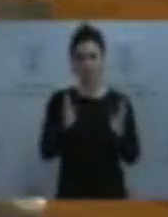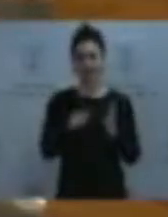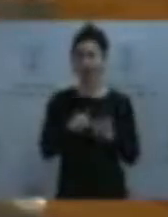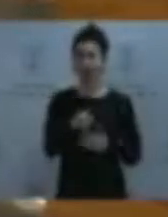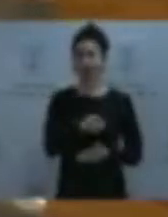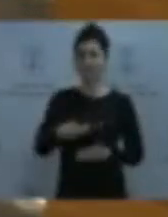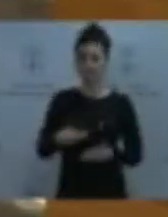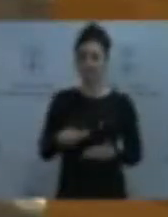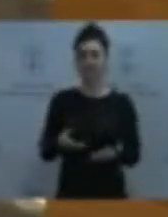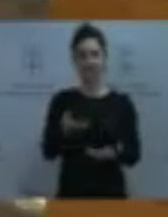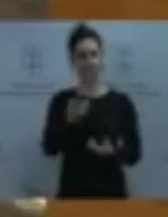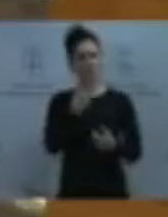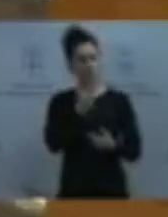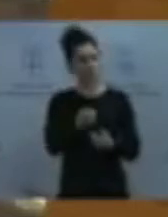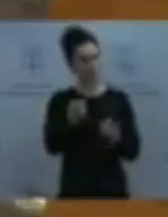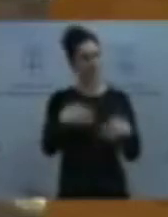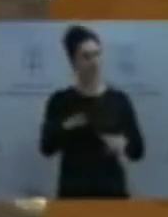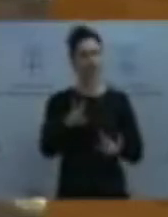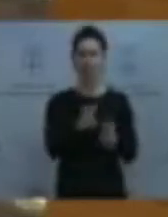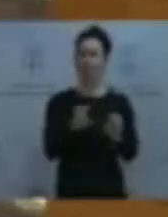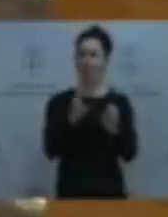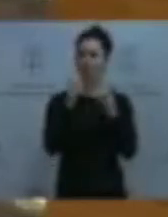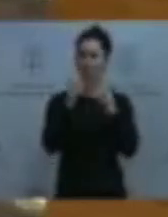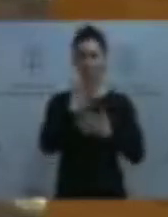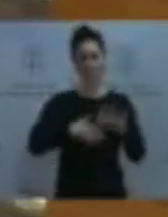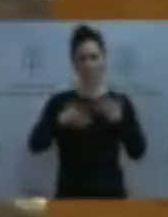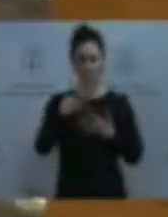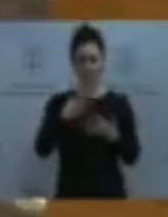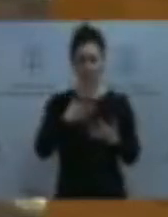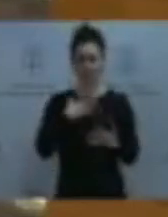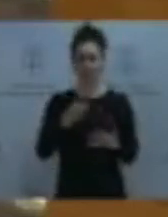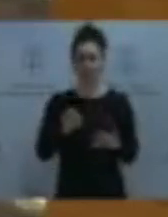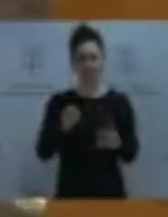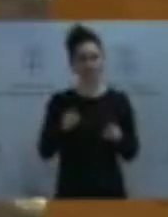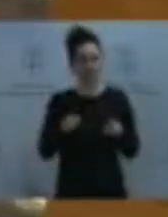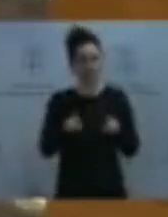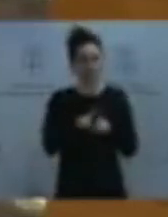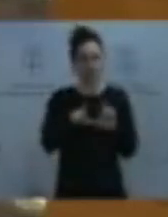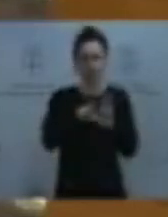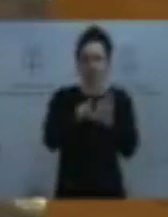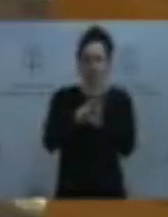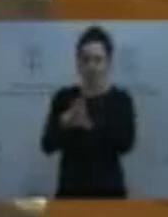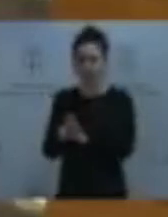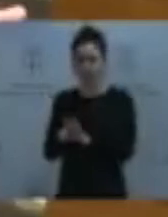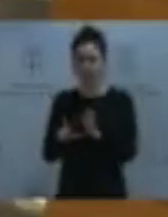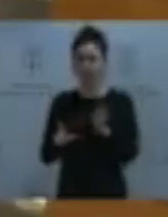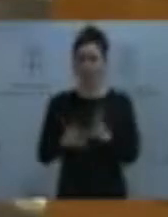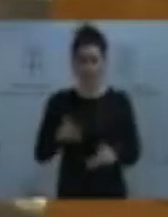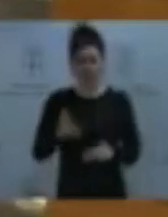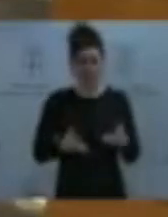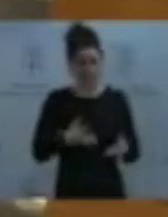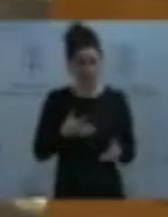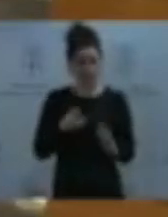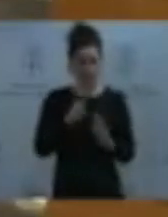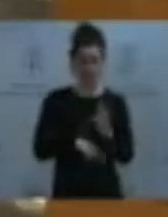asunto y los posibles recovecos jurídicos, administrativos y regulatorios que planteaba, ¿no? Como le decía, en primer término vamos